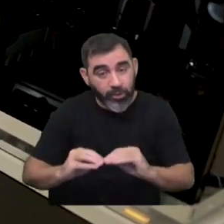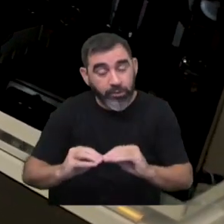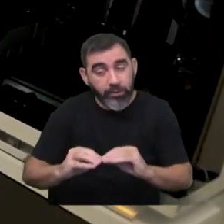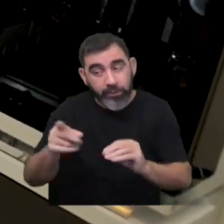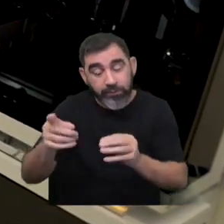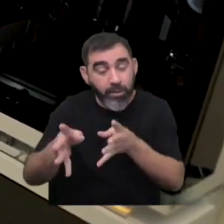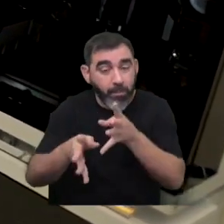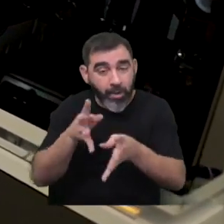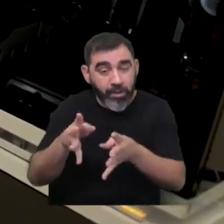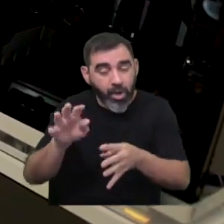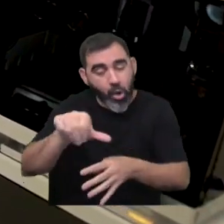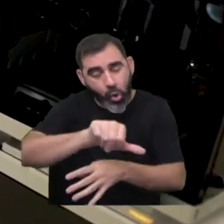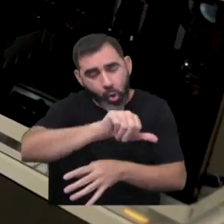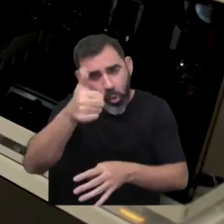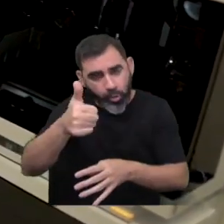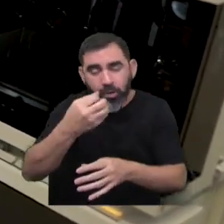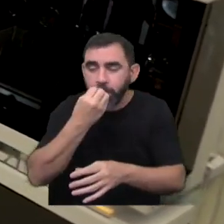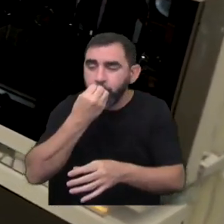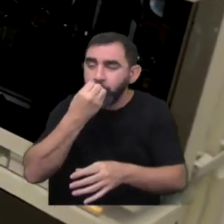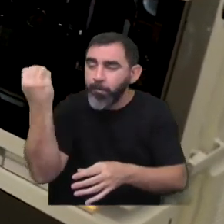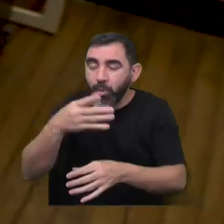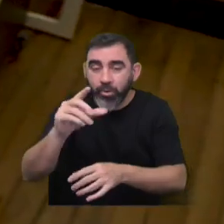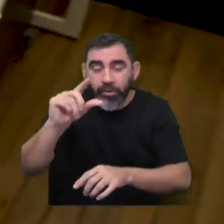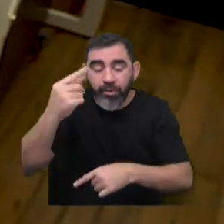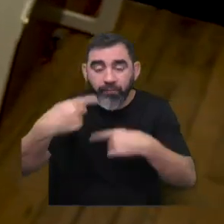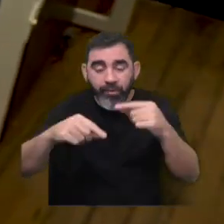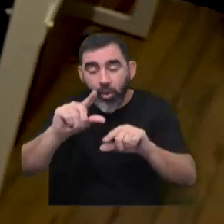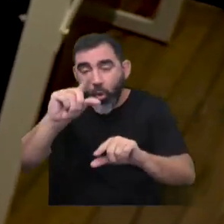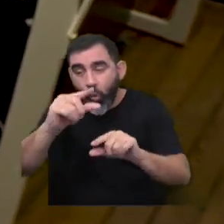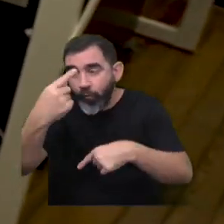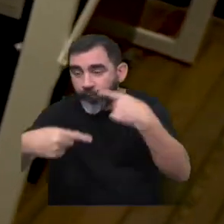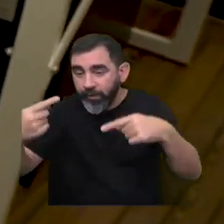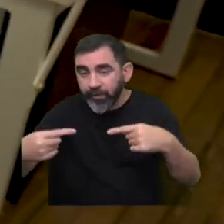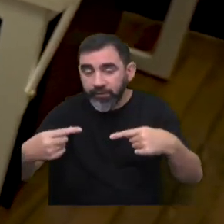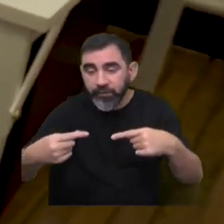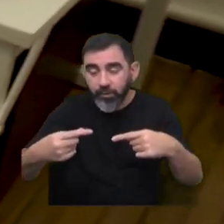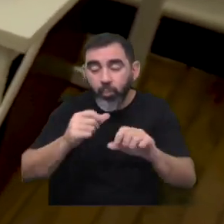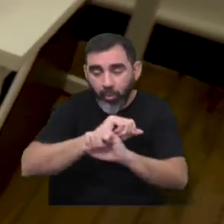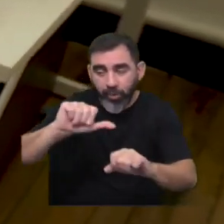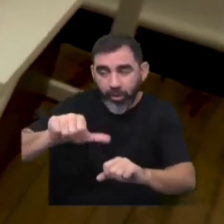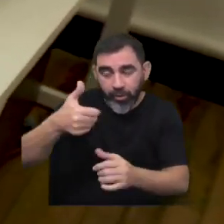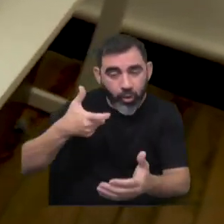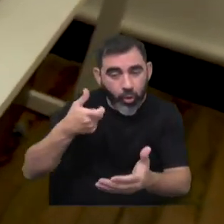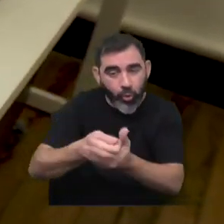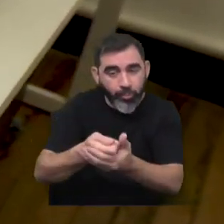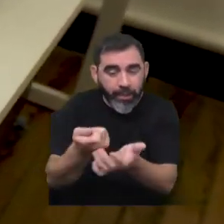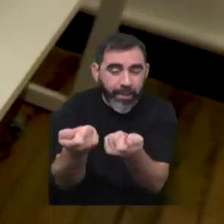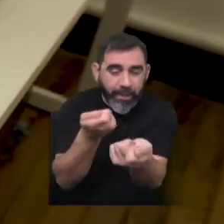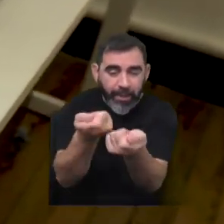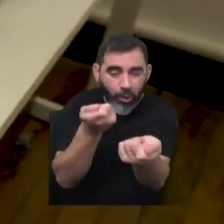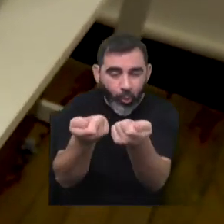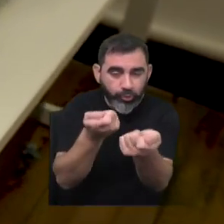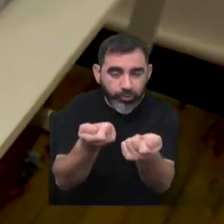este logramos, después de haber mejorado las ofertas, por esa, digamos, negociación